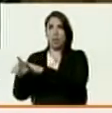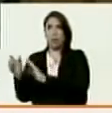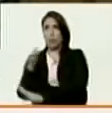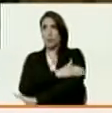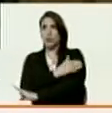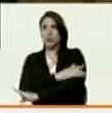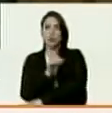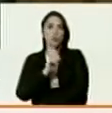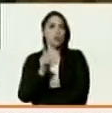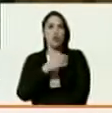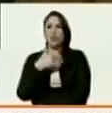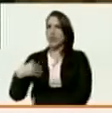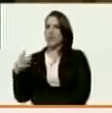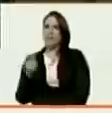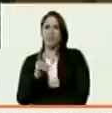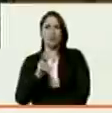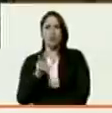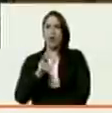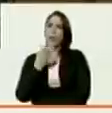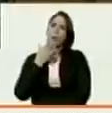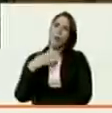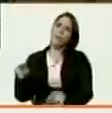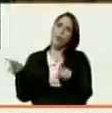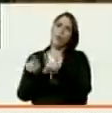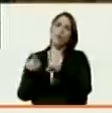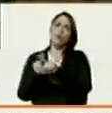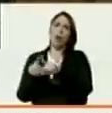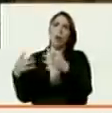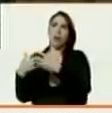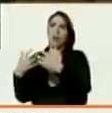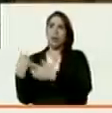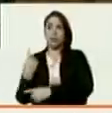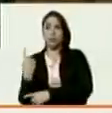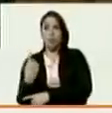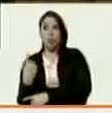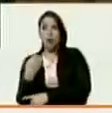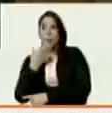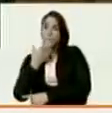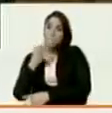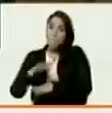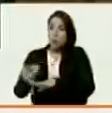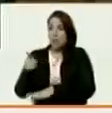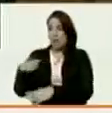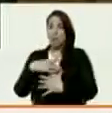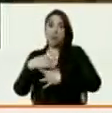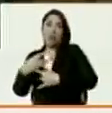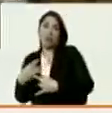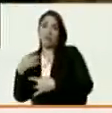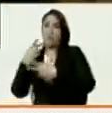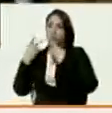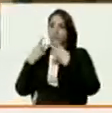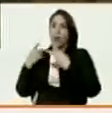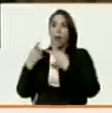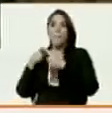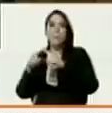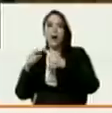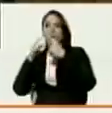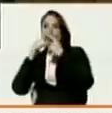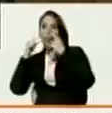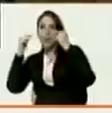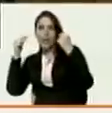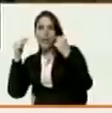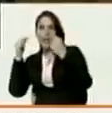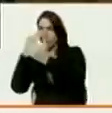pero no van a llevar a Venezuela a una guerra solo porque les conviene políticamente para sonreírles al jefe del